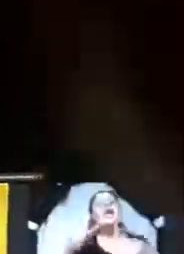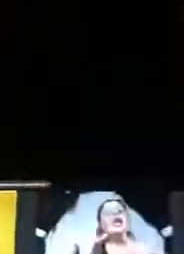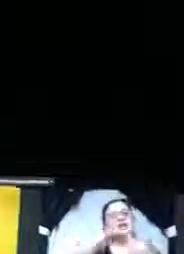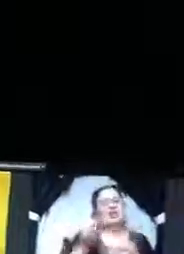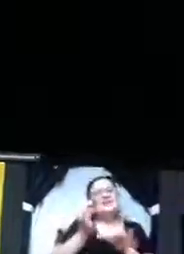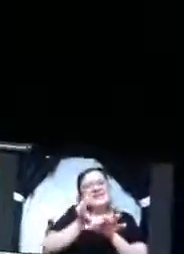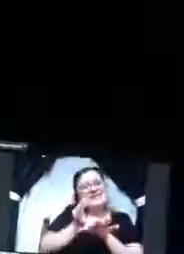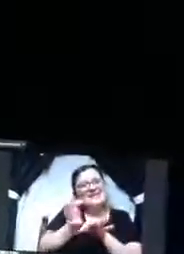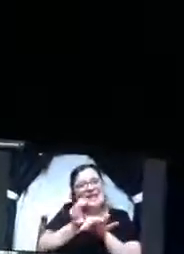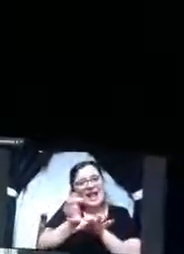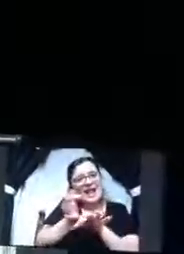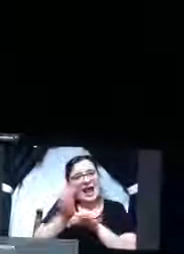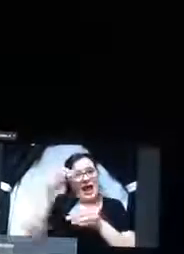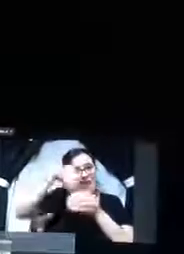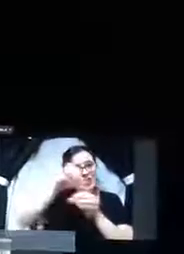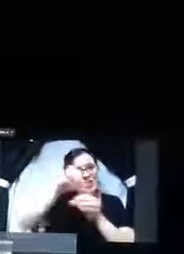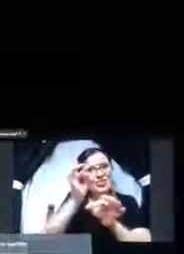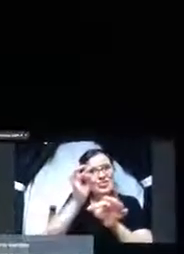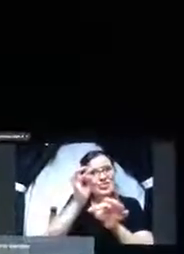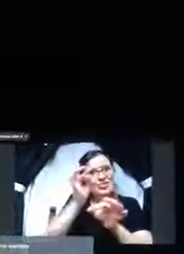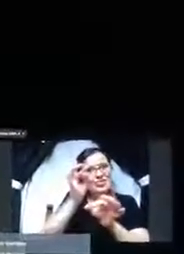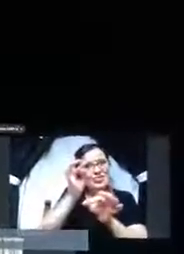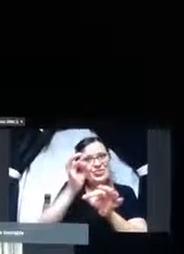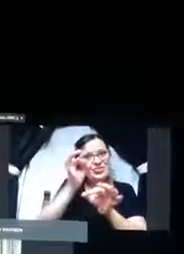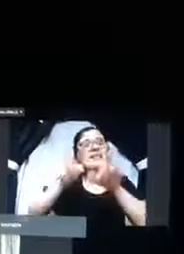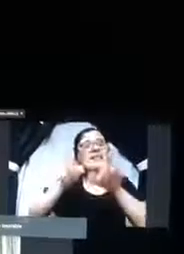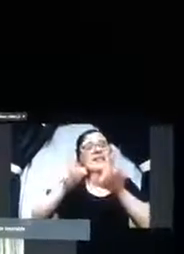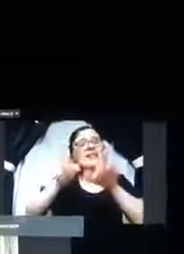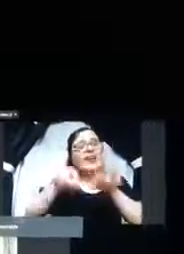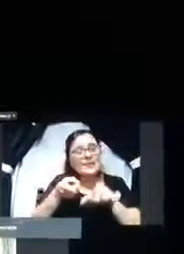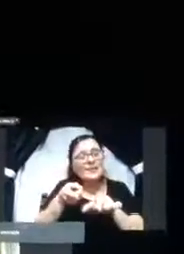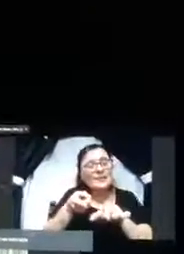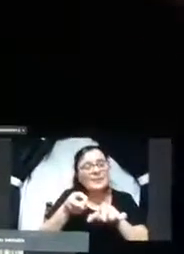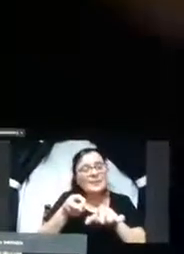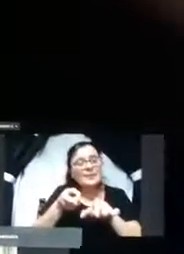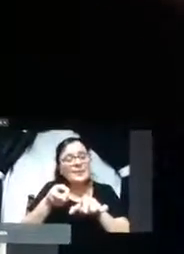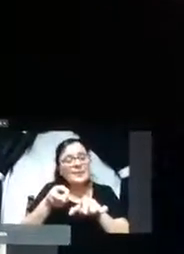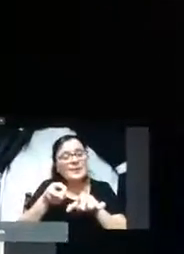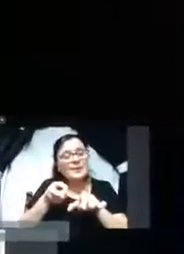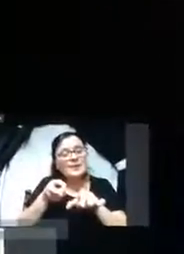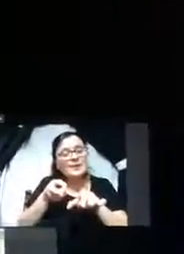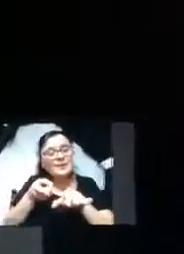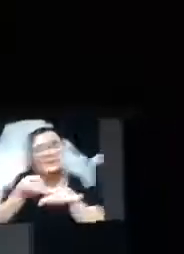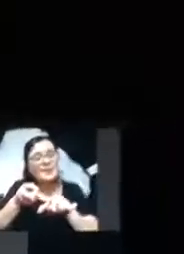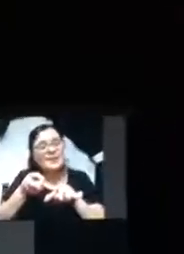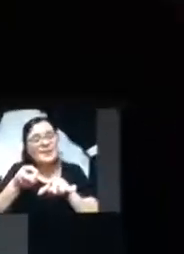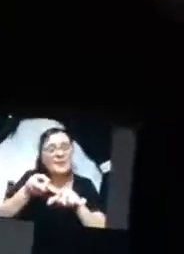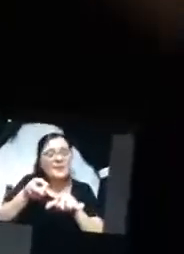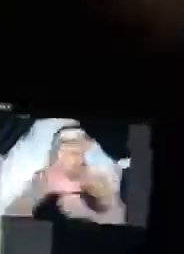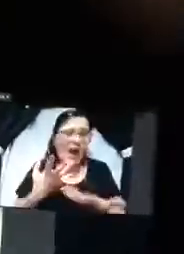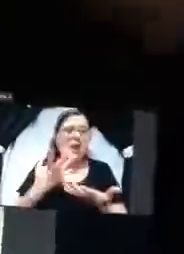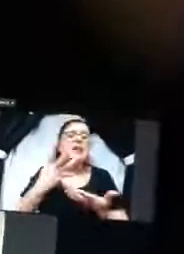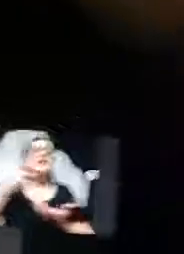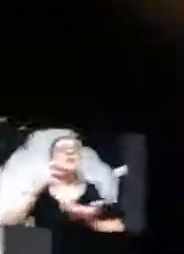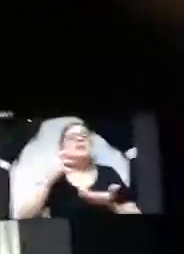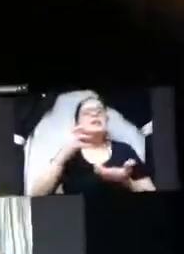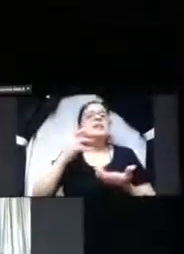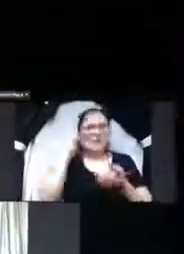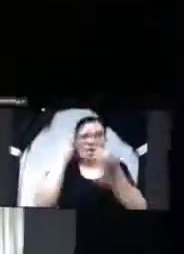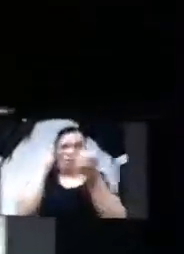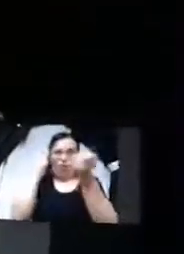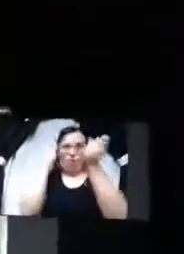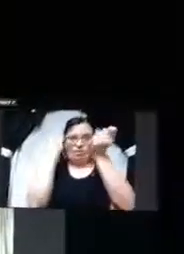respuesta habilitatoria de las cuestiones orales. A medida que el paradigma fue cambiando hacia